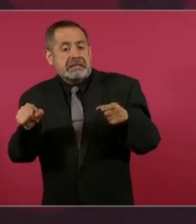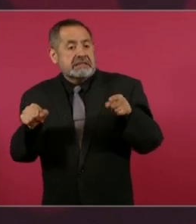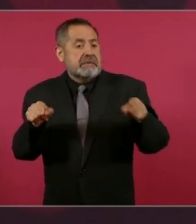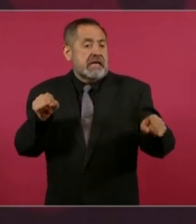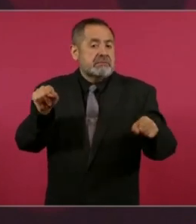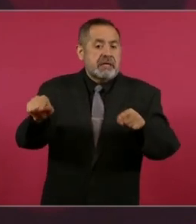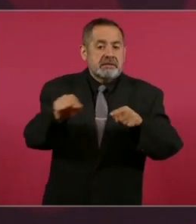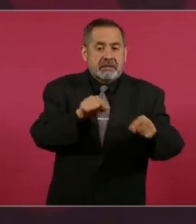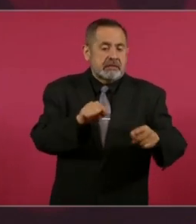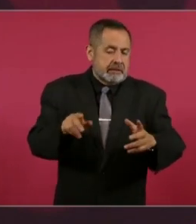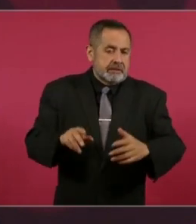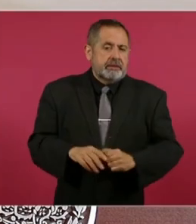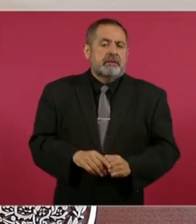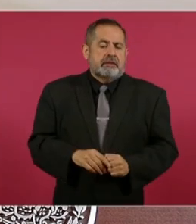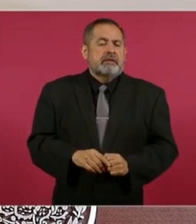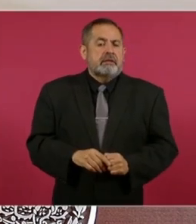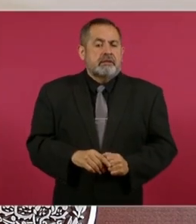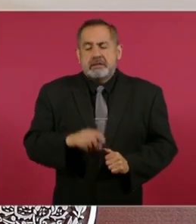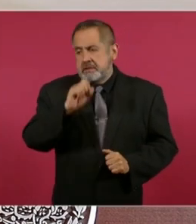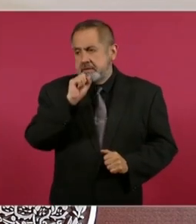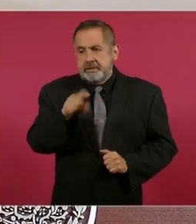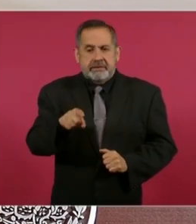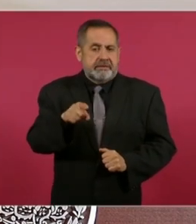servicio. Lo mismo